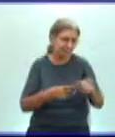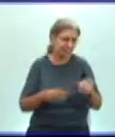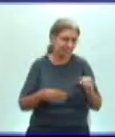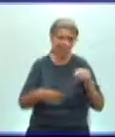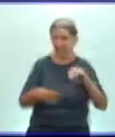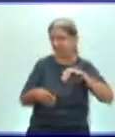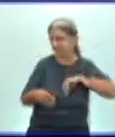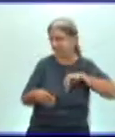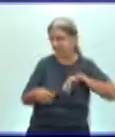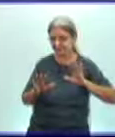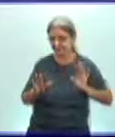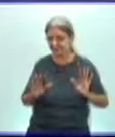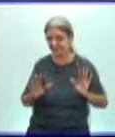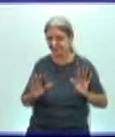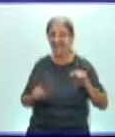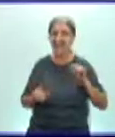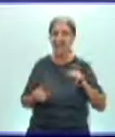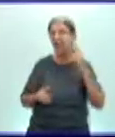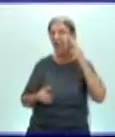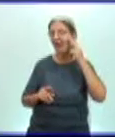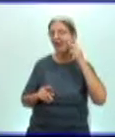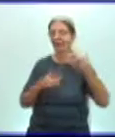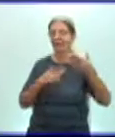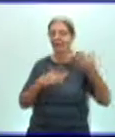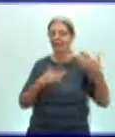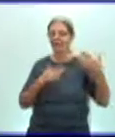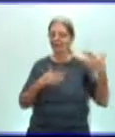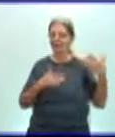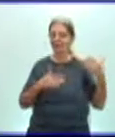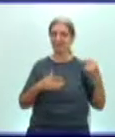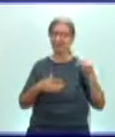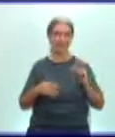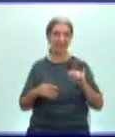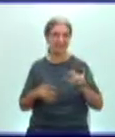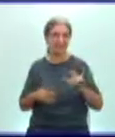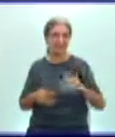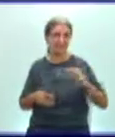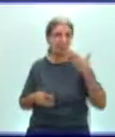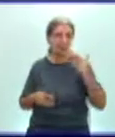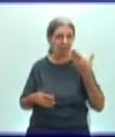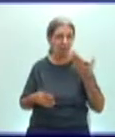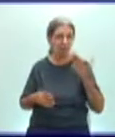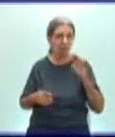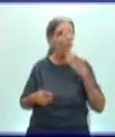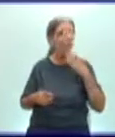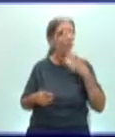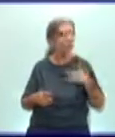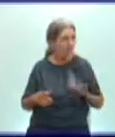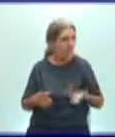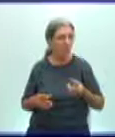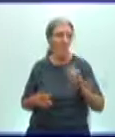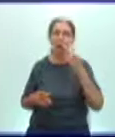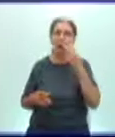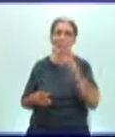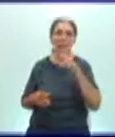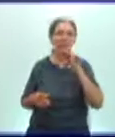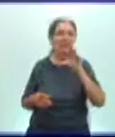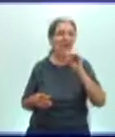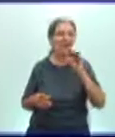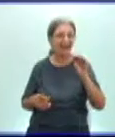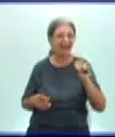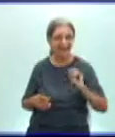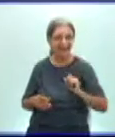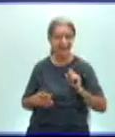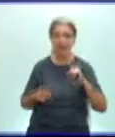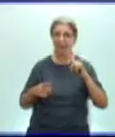de una factura muy antigua. El cuento inicialmente se transmitía por medio de la oralidad, pero luego que aparece